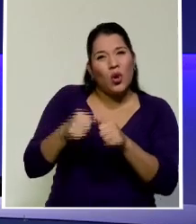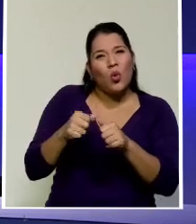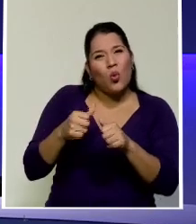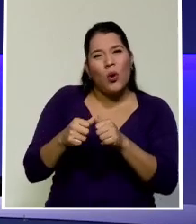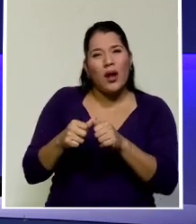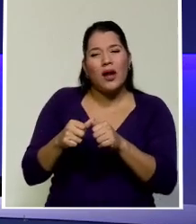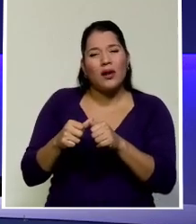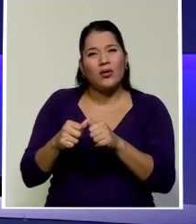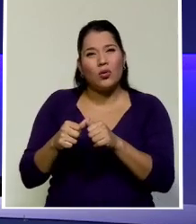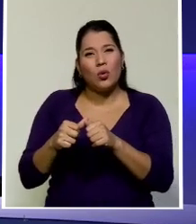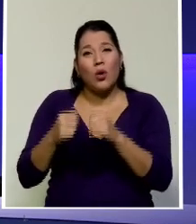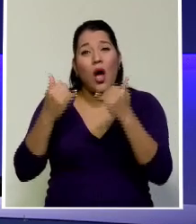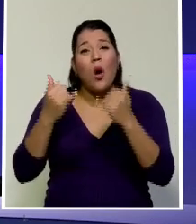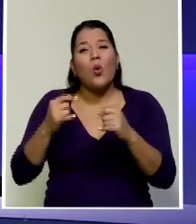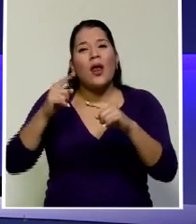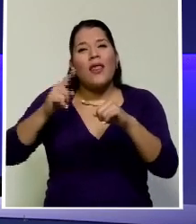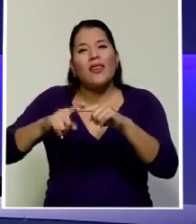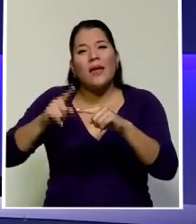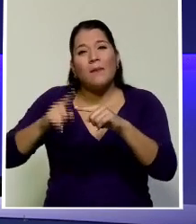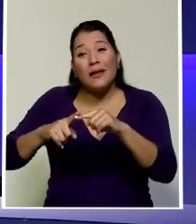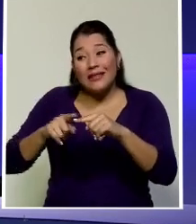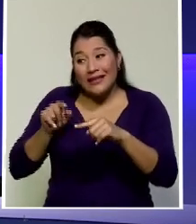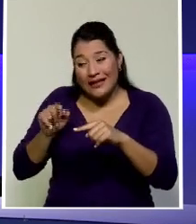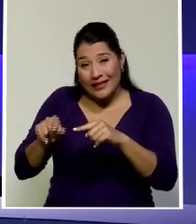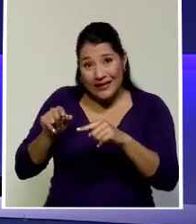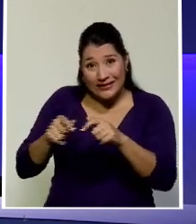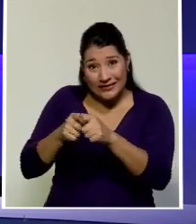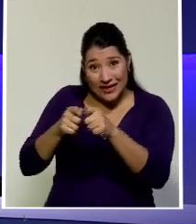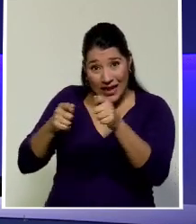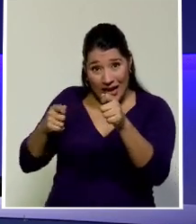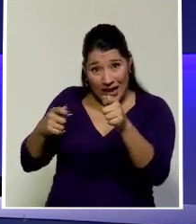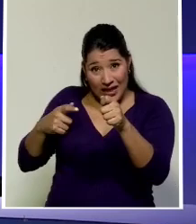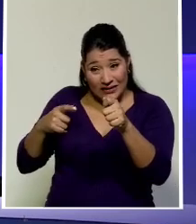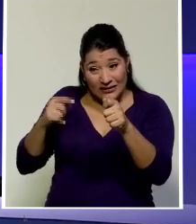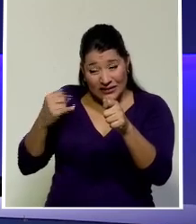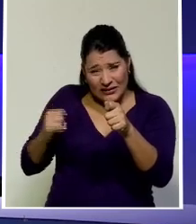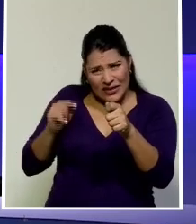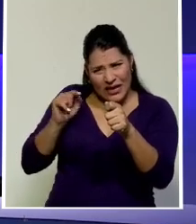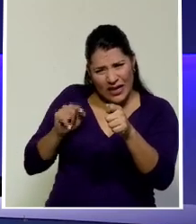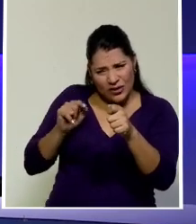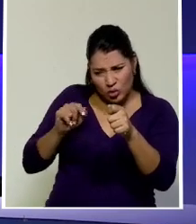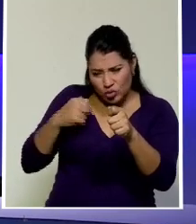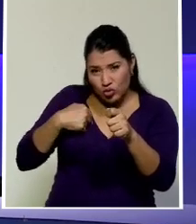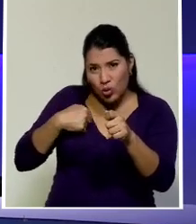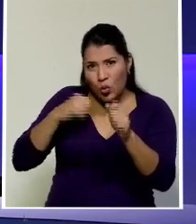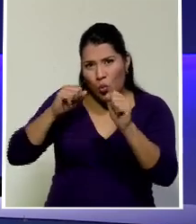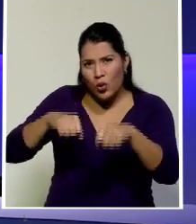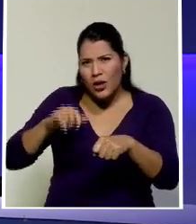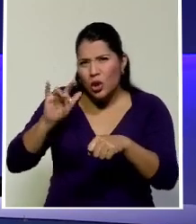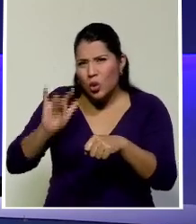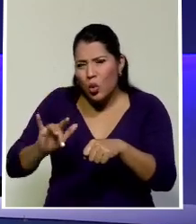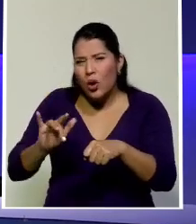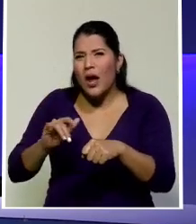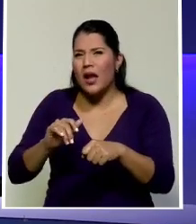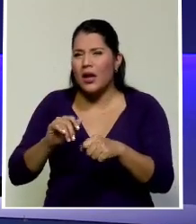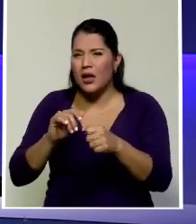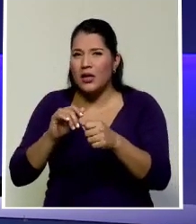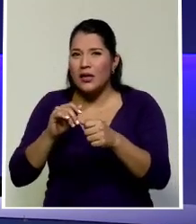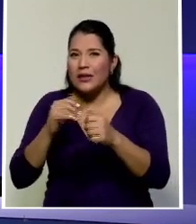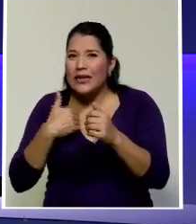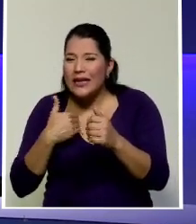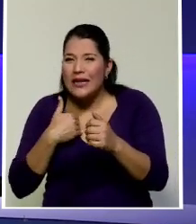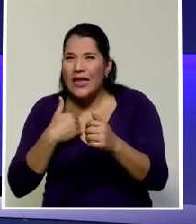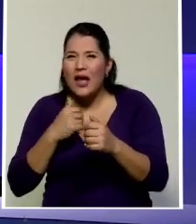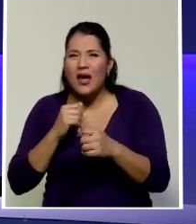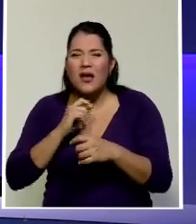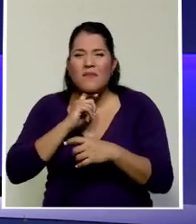prescinde completamente del objeto físico que lo produjo. Si se trató de un objeto físico y palpable, uno de huellas, hierro, herrumbre y sombra, y podían